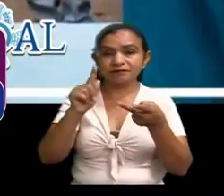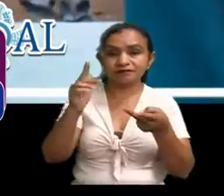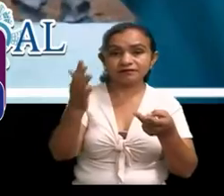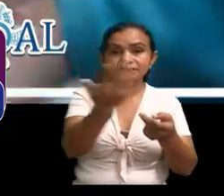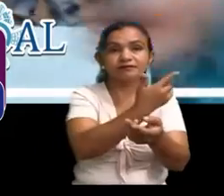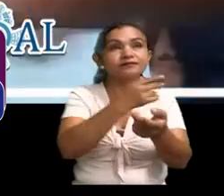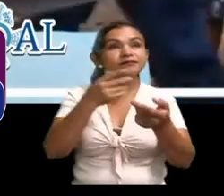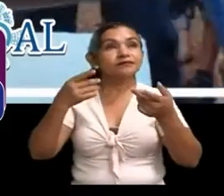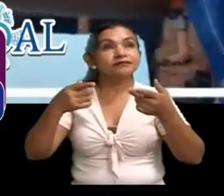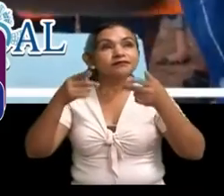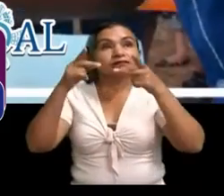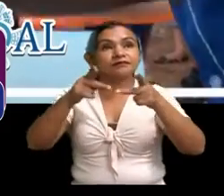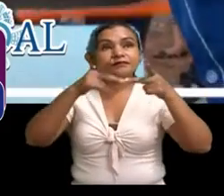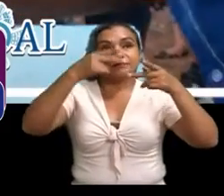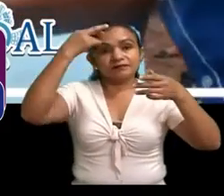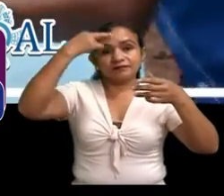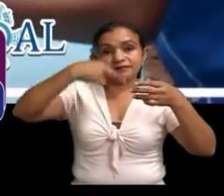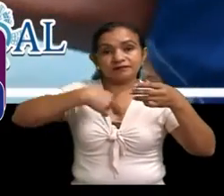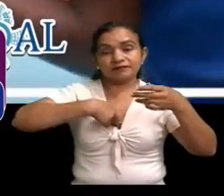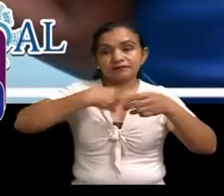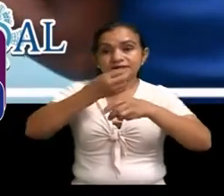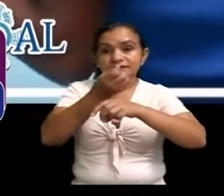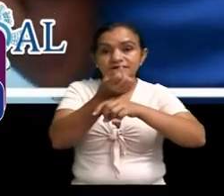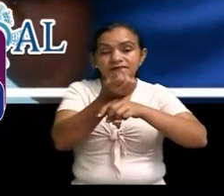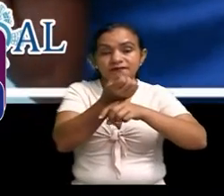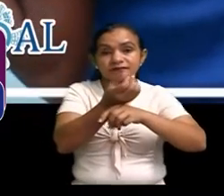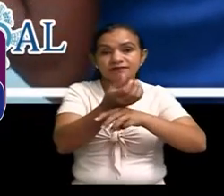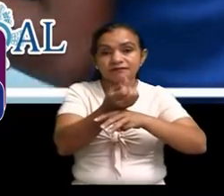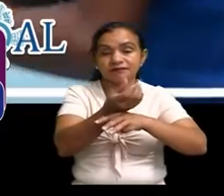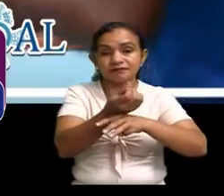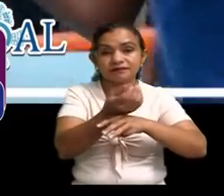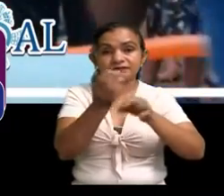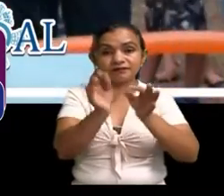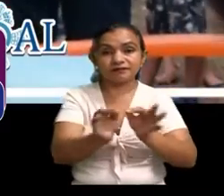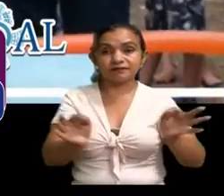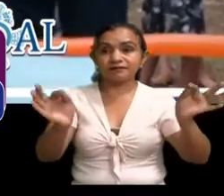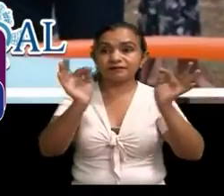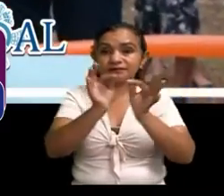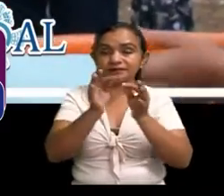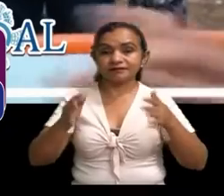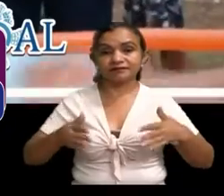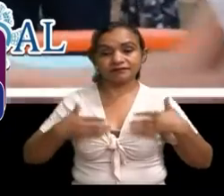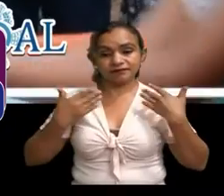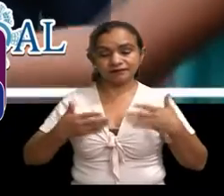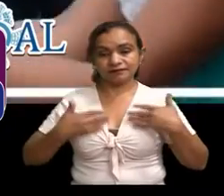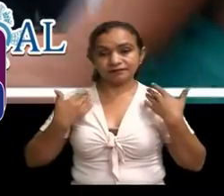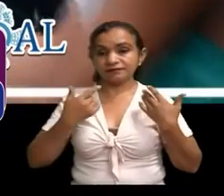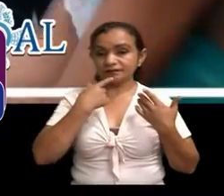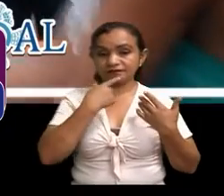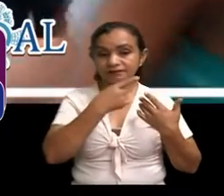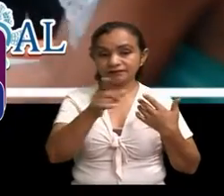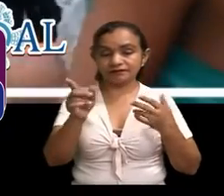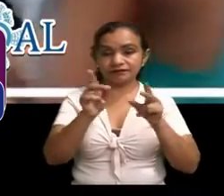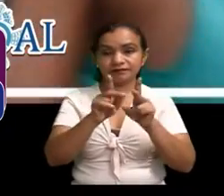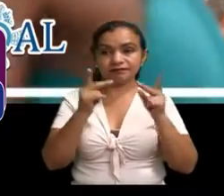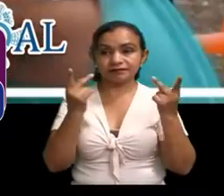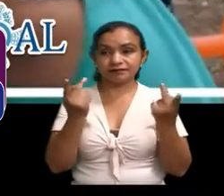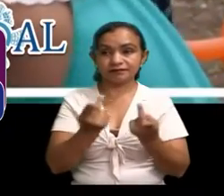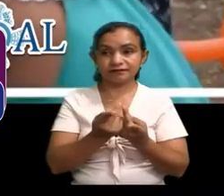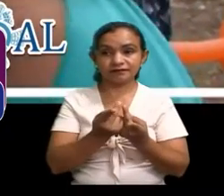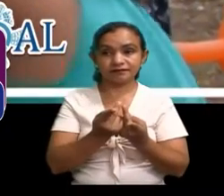nuestros dirigentes que están ahí, el alcalde, muy complacido porque le dijo a la población, porque es una